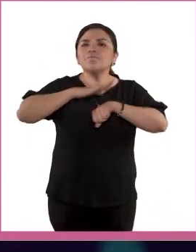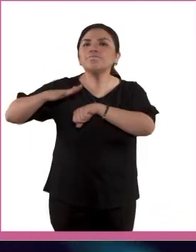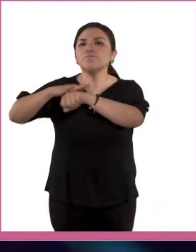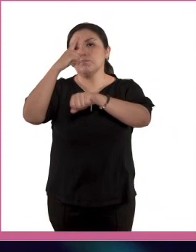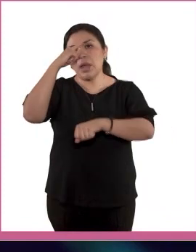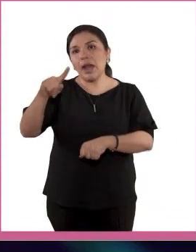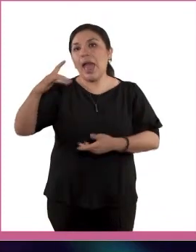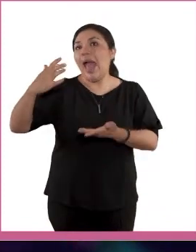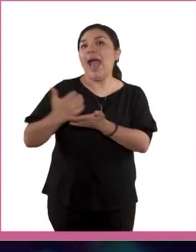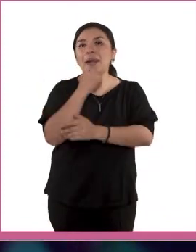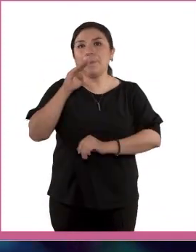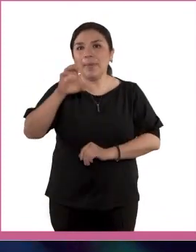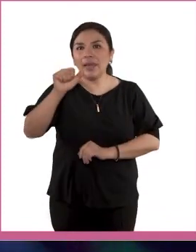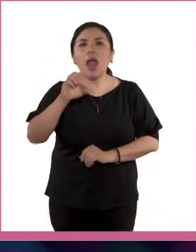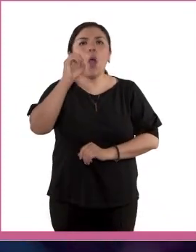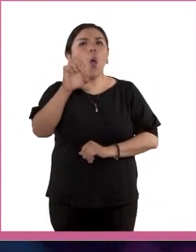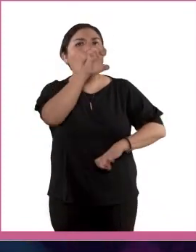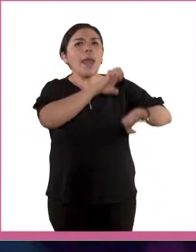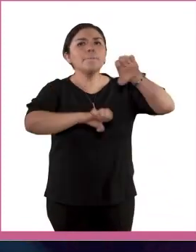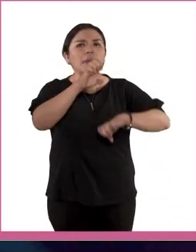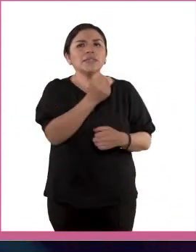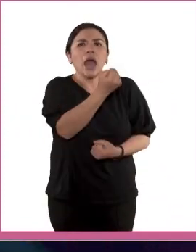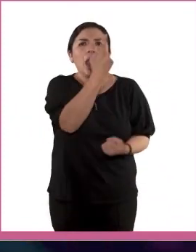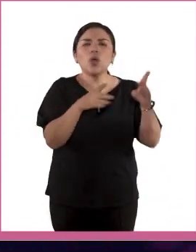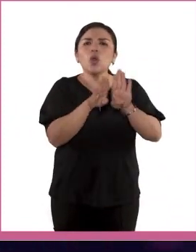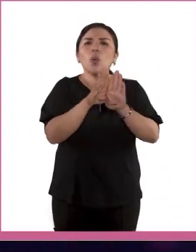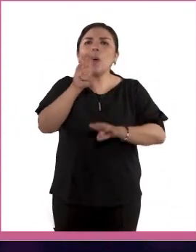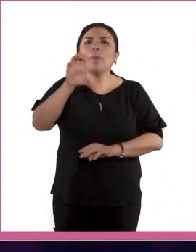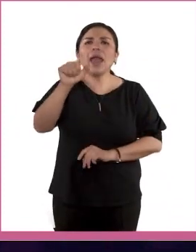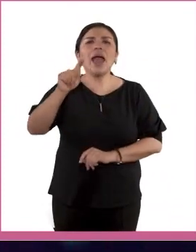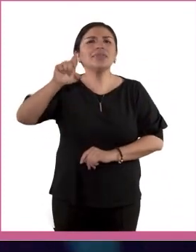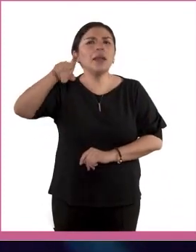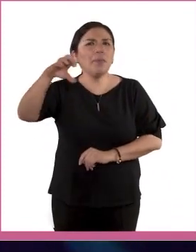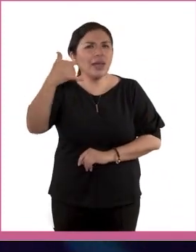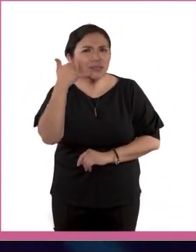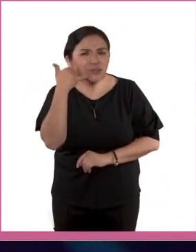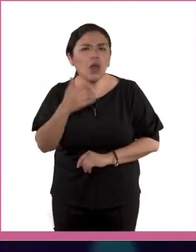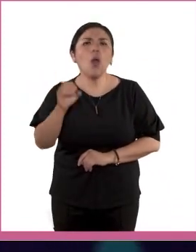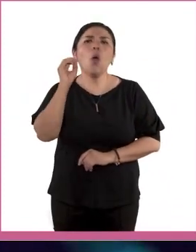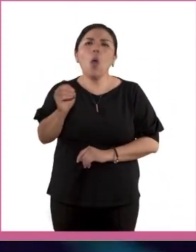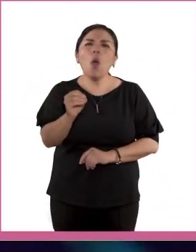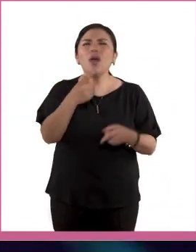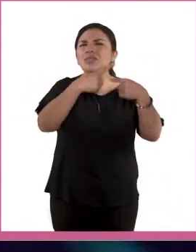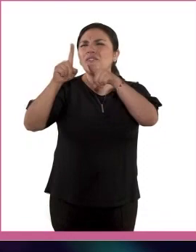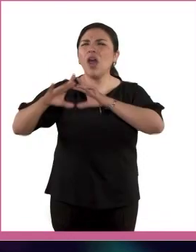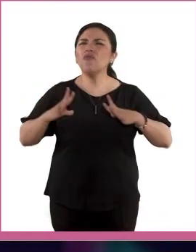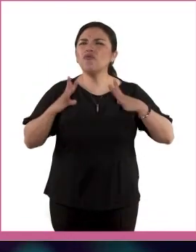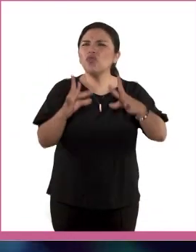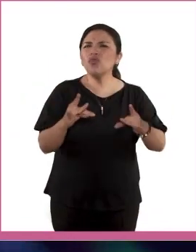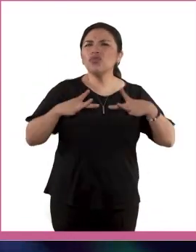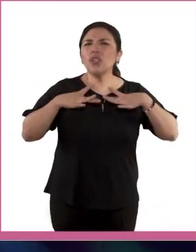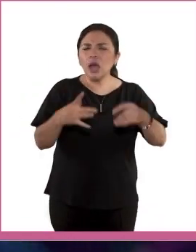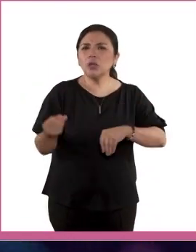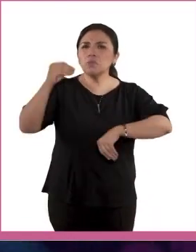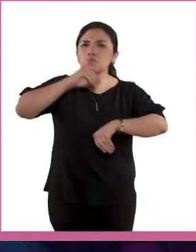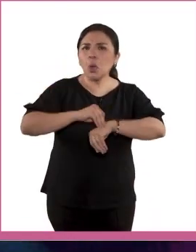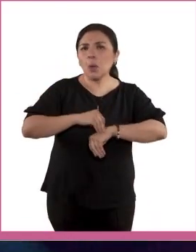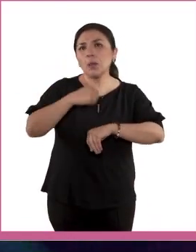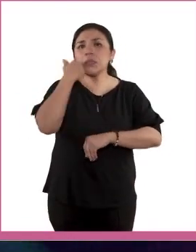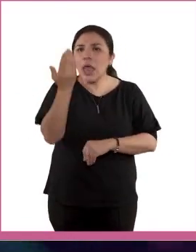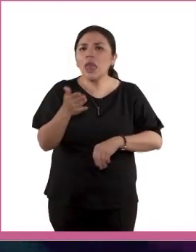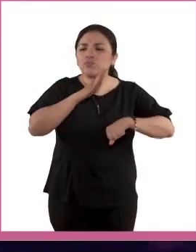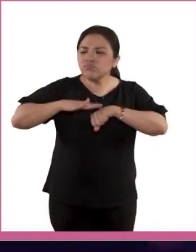lanza convocatorias, hasta empresas. Por ejemplo, está la beca Telmex, está un montón de fundaciones